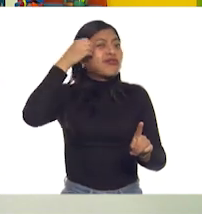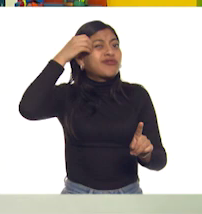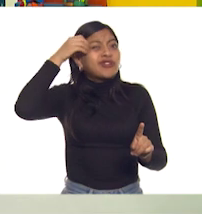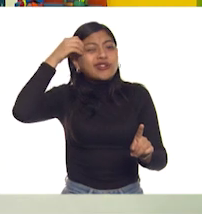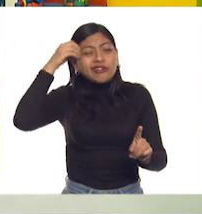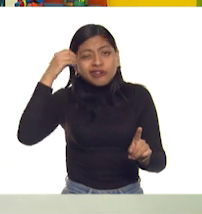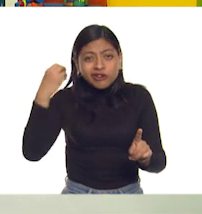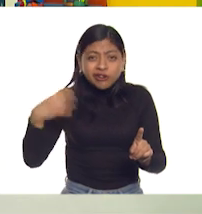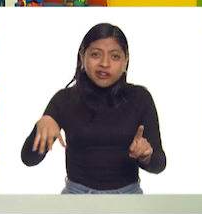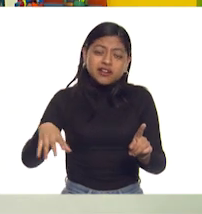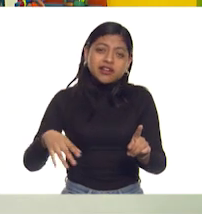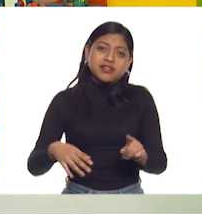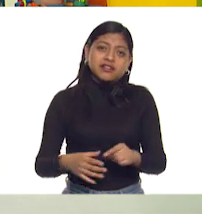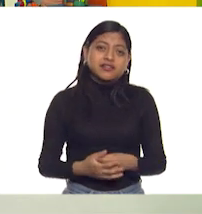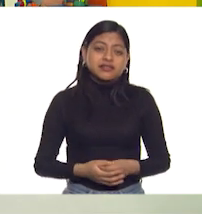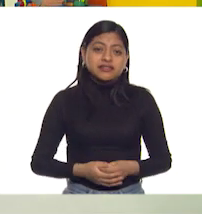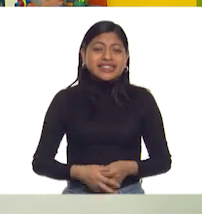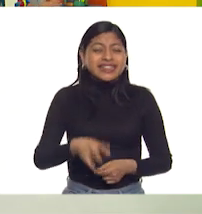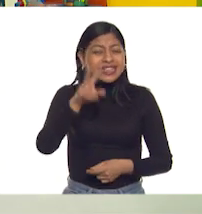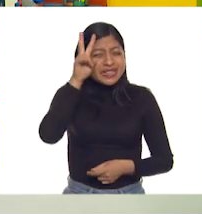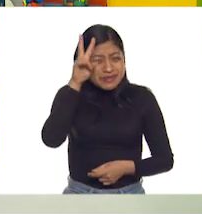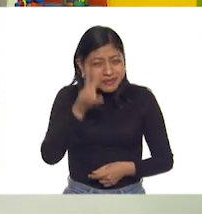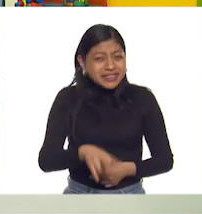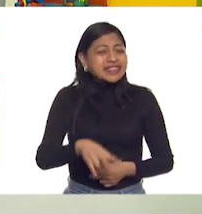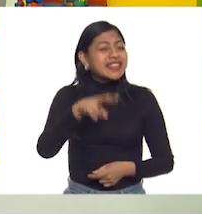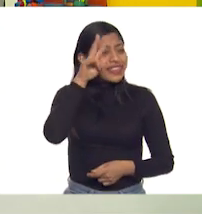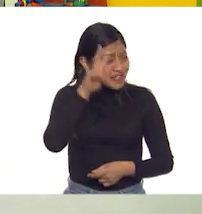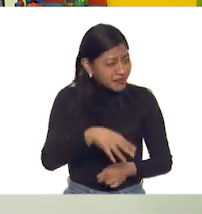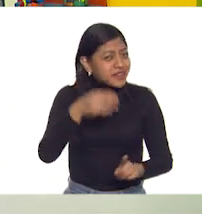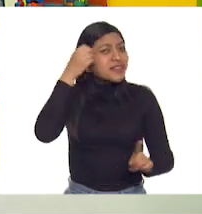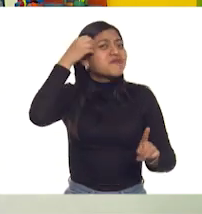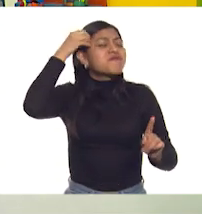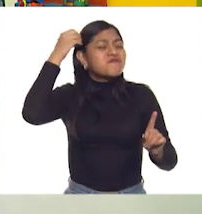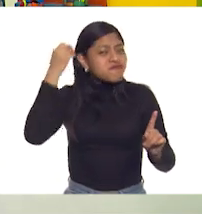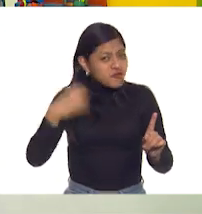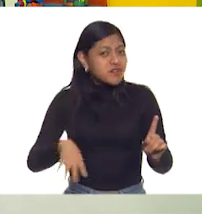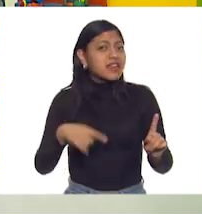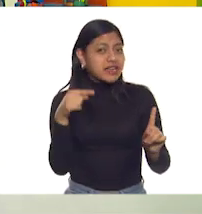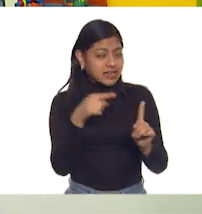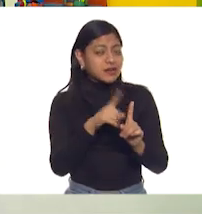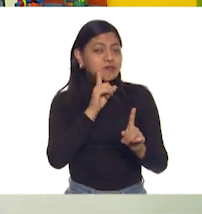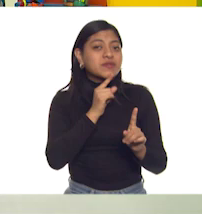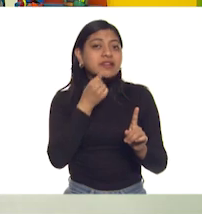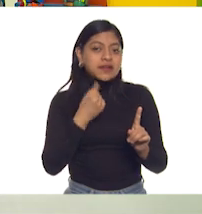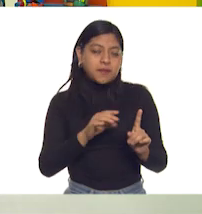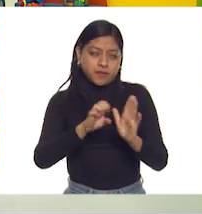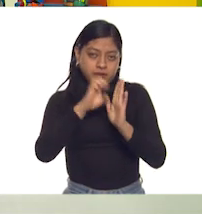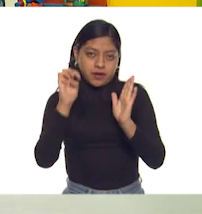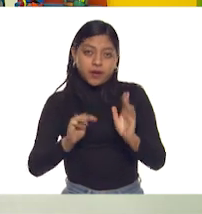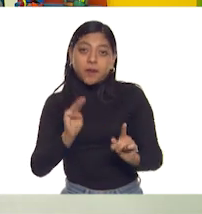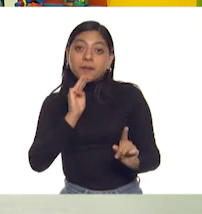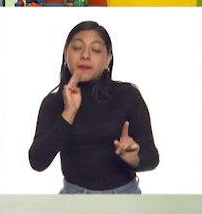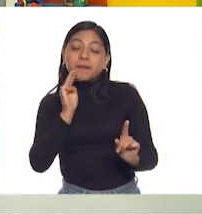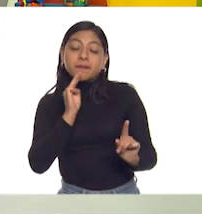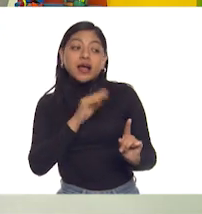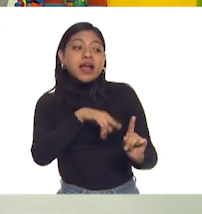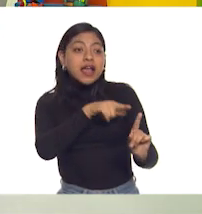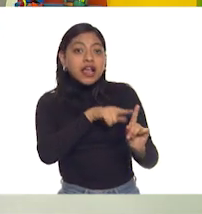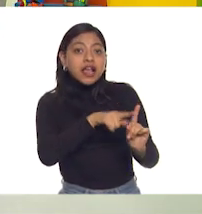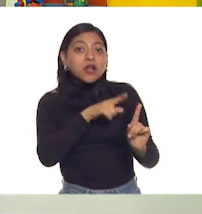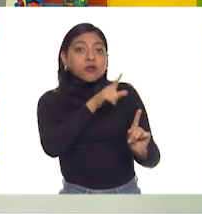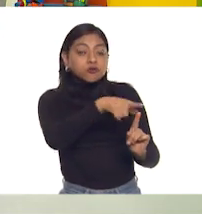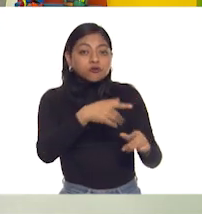Pero floja, floja con ganas. Cuando su mamá le decía, Juanita, sacude